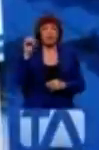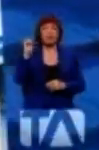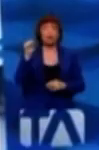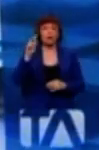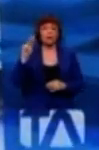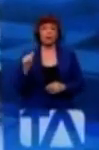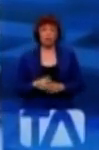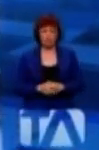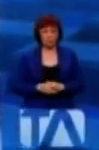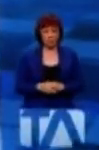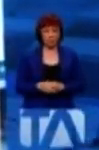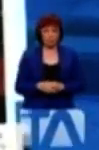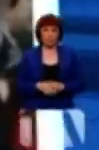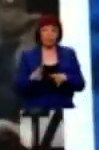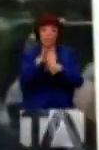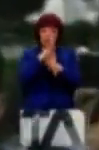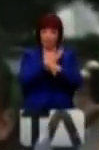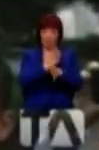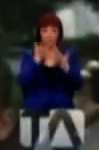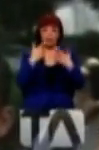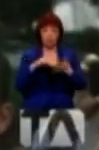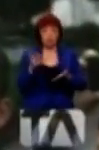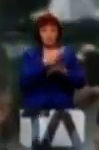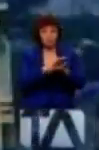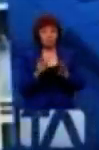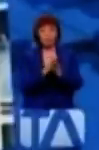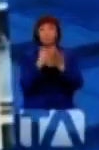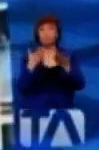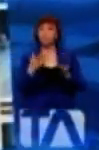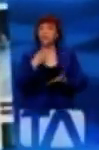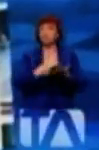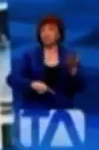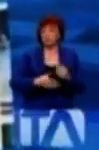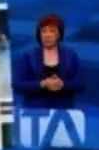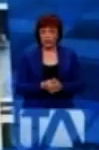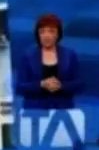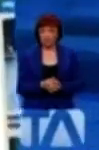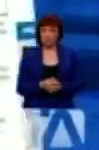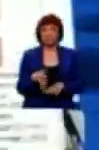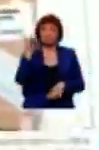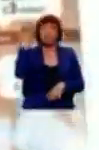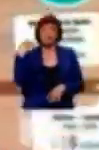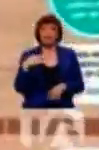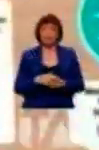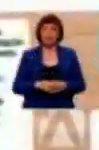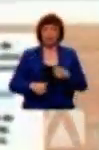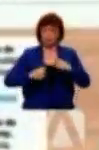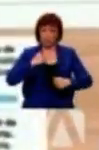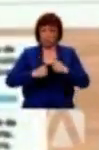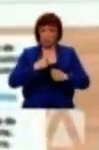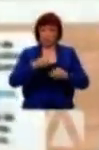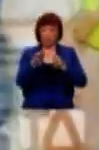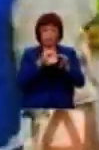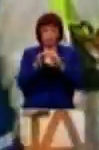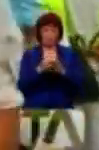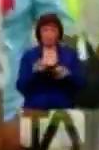Lo llaman por las publicaciones que hizo Diario Expreso el 13 y 14 de mayo. Fue cuando se comenzó a hablar del caso Kaminoska, donde